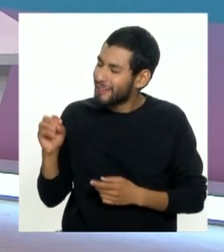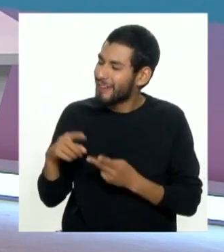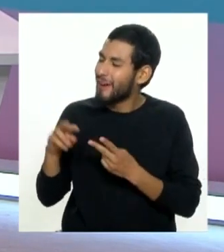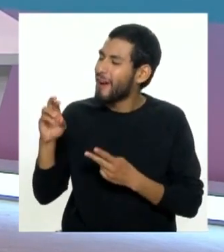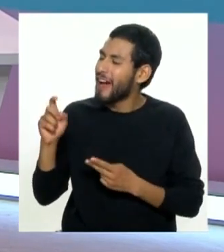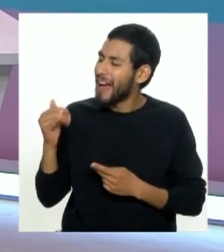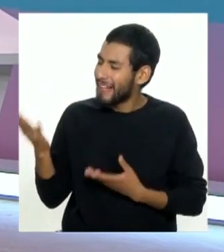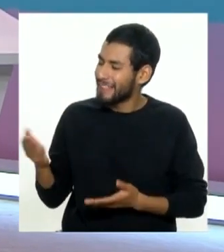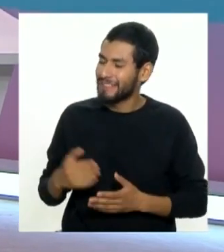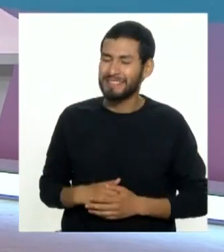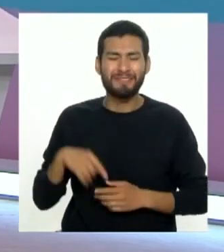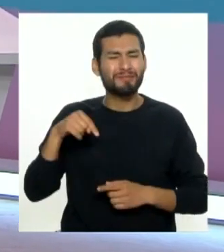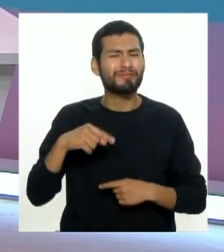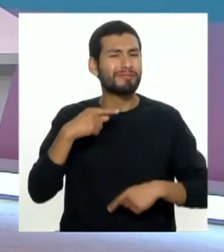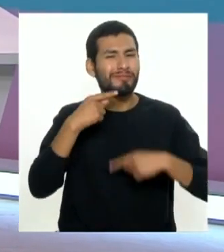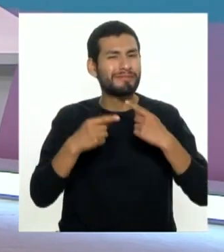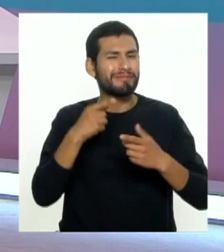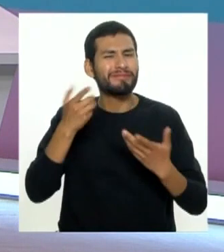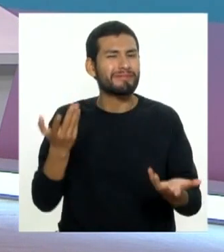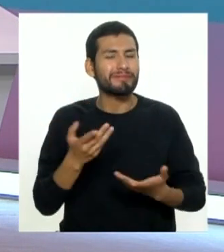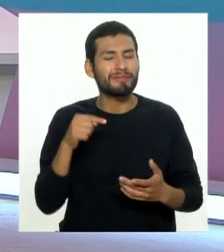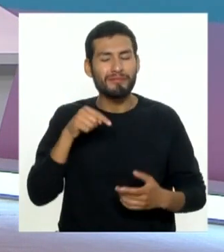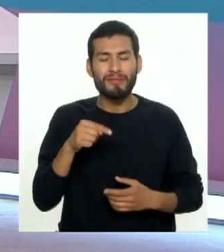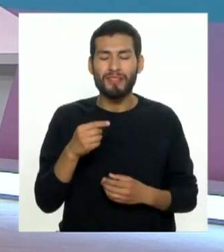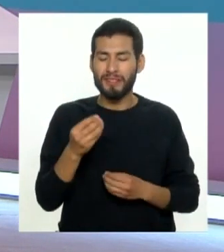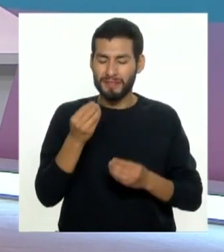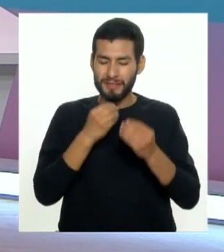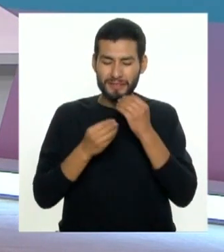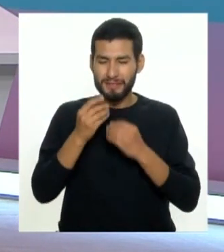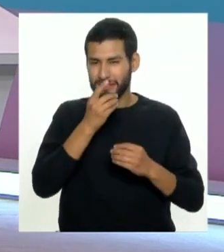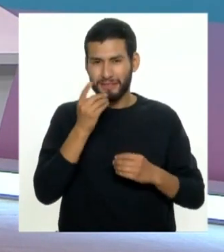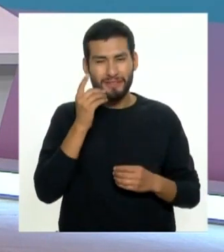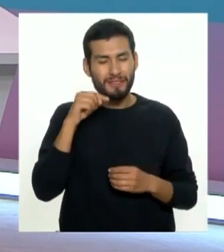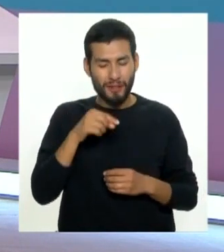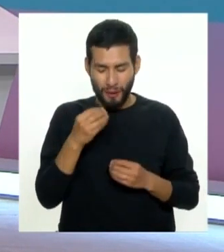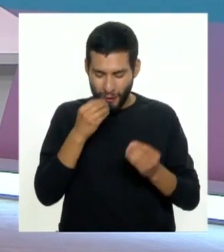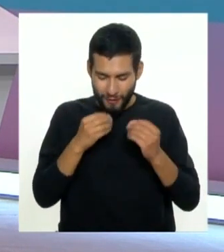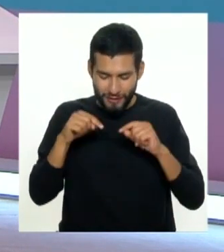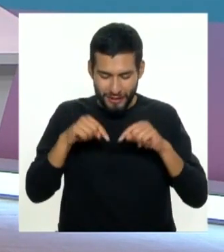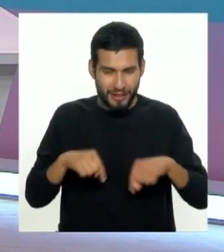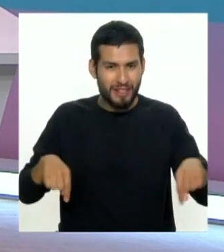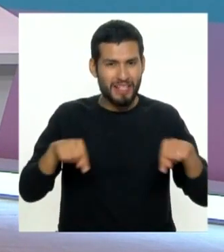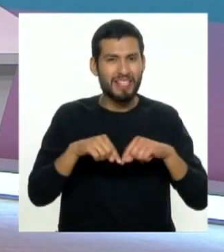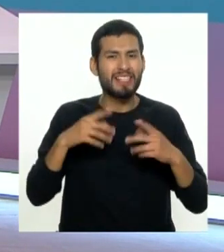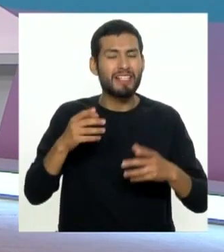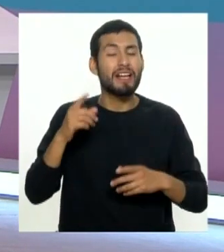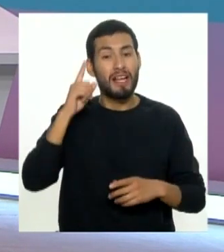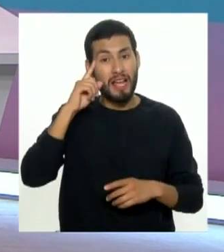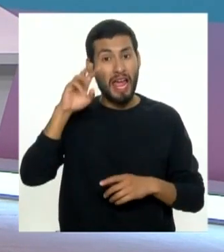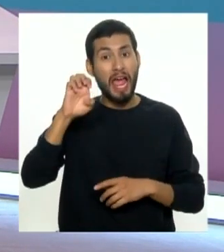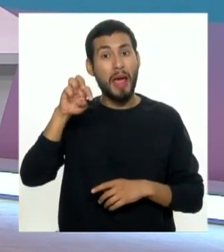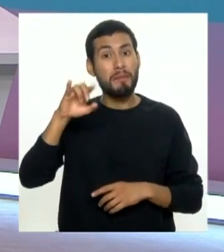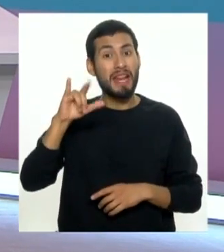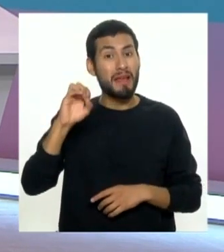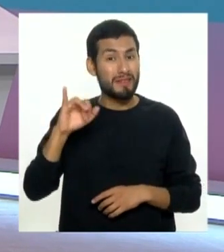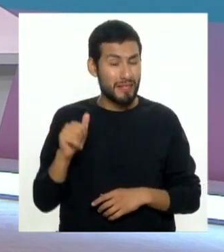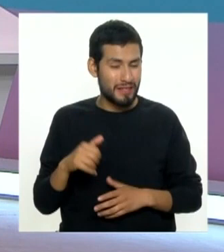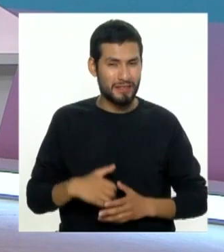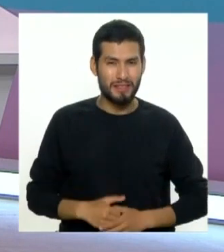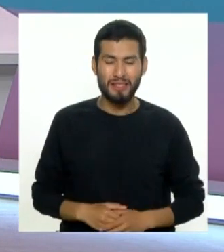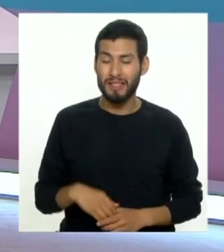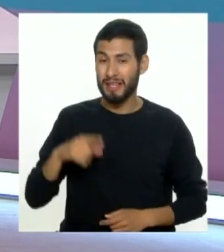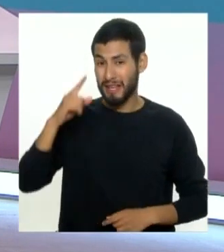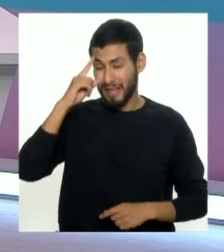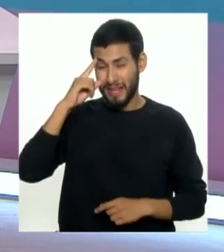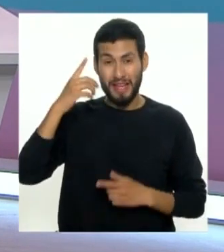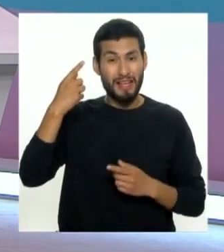hablarles de lo que significa la dieta cetogénica en la epilepsia. Pero es importante también conocer un poco la historia. La epilepsia